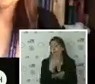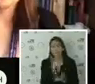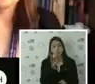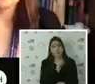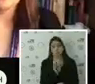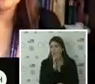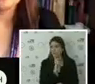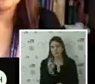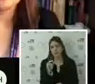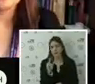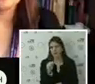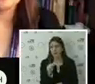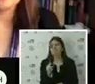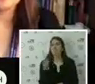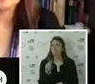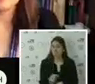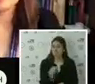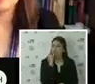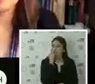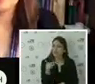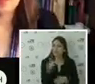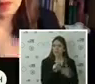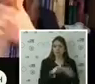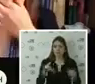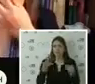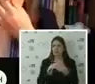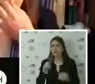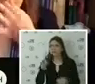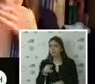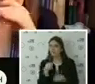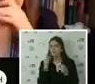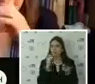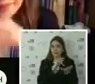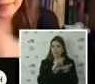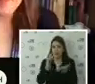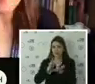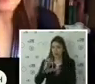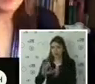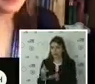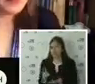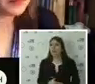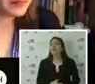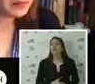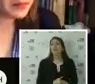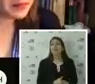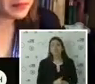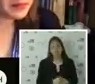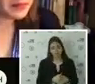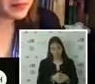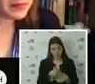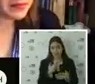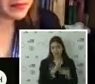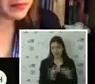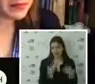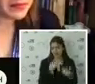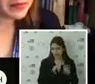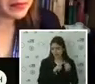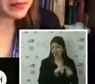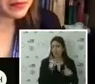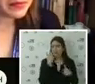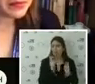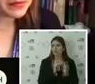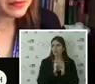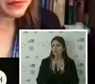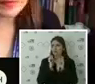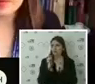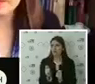Muy interesantes las reflexiones, de verdad. Muchas gracias por sus intervenciones. Y para continuar con la participación, me gustaría mucho ceder el